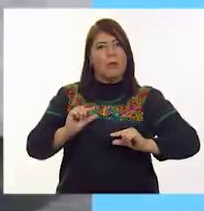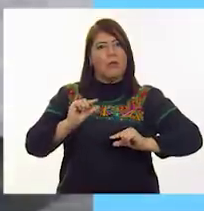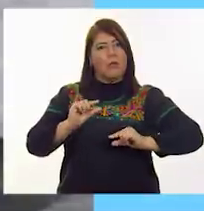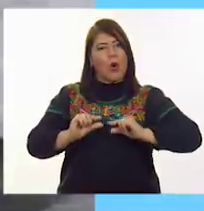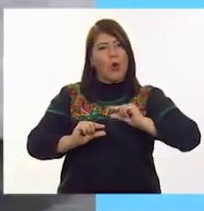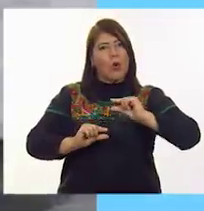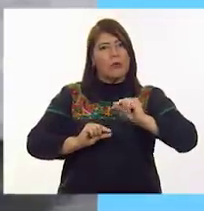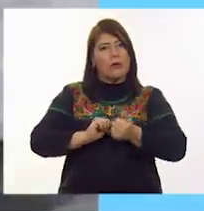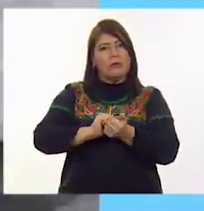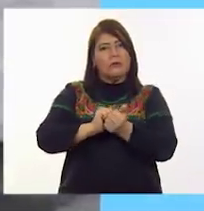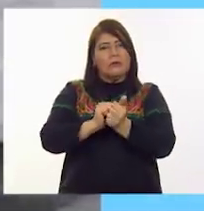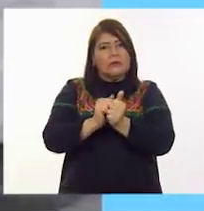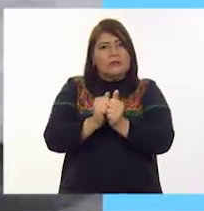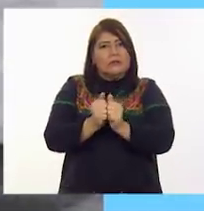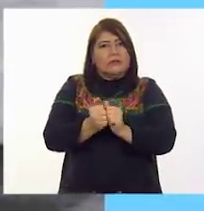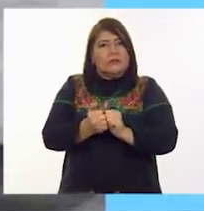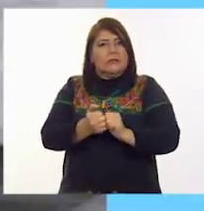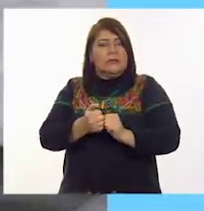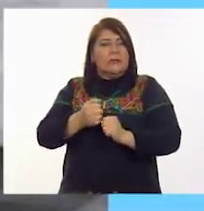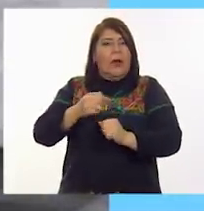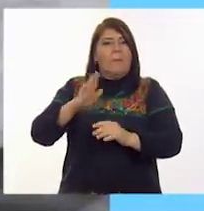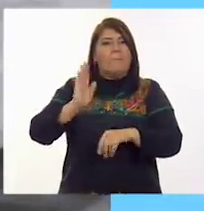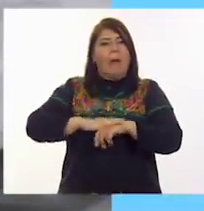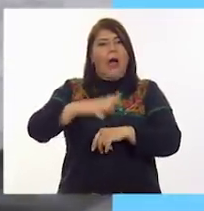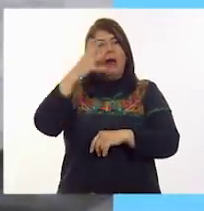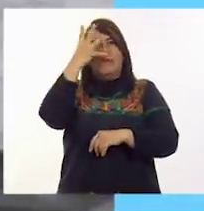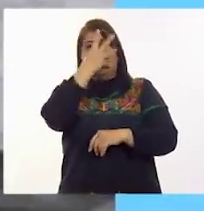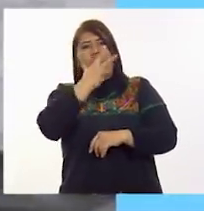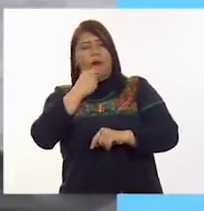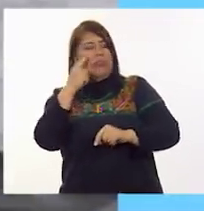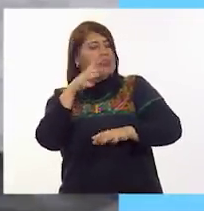tomando más fuerza y más belleza.